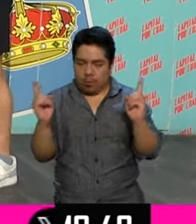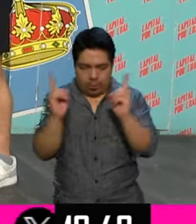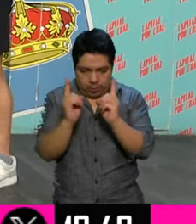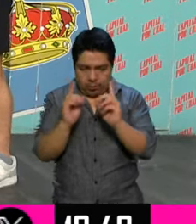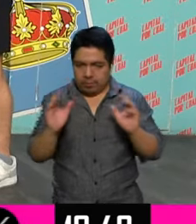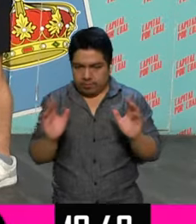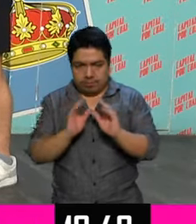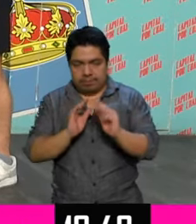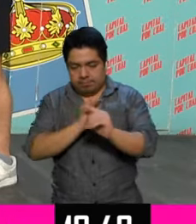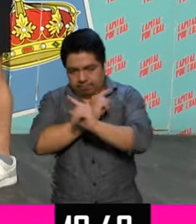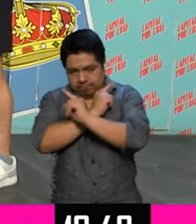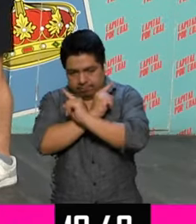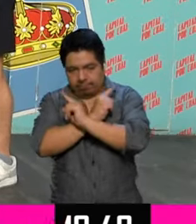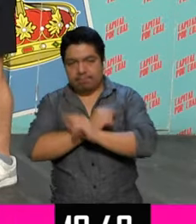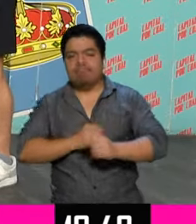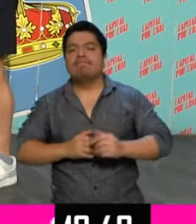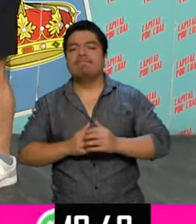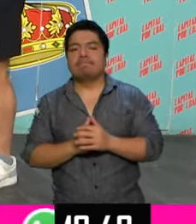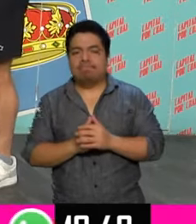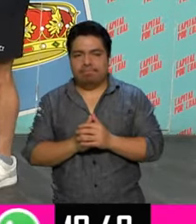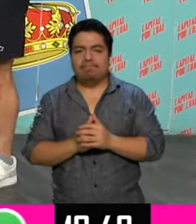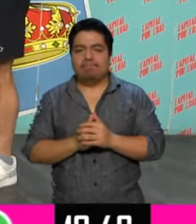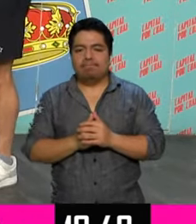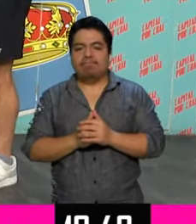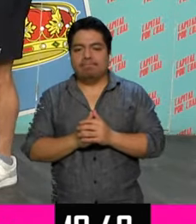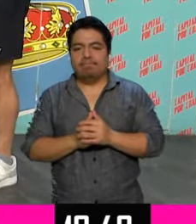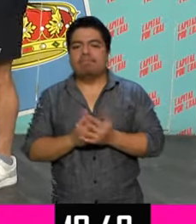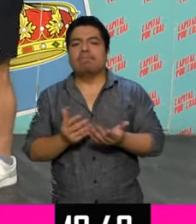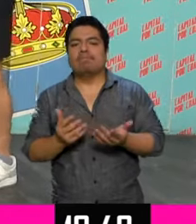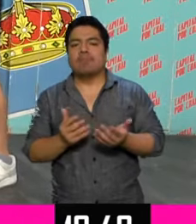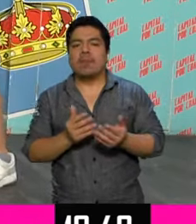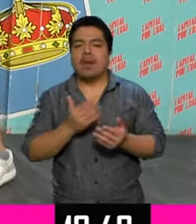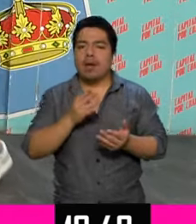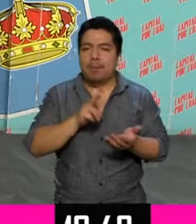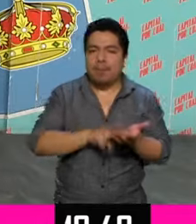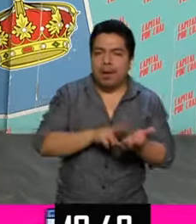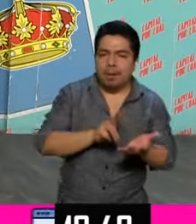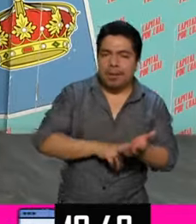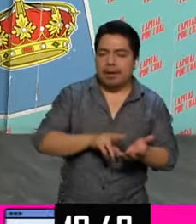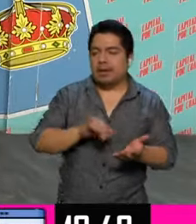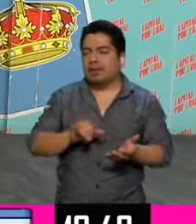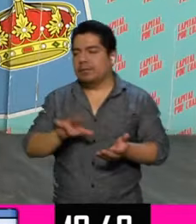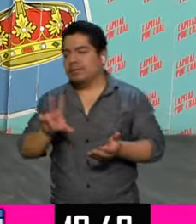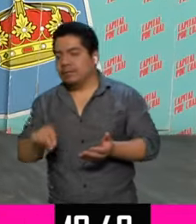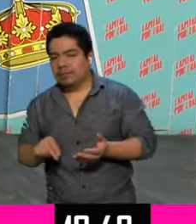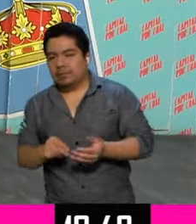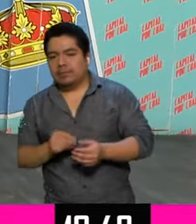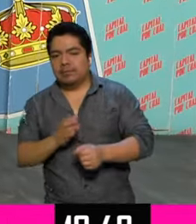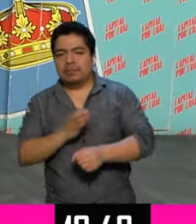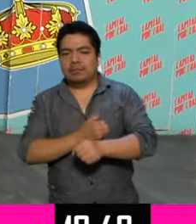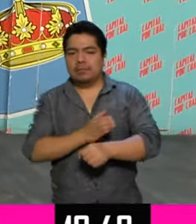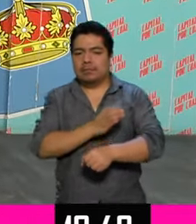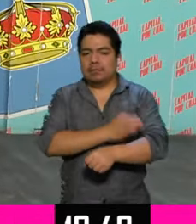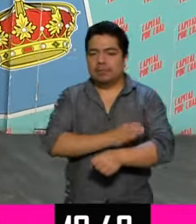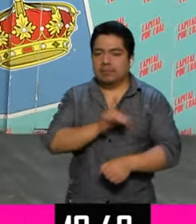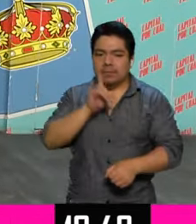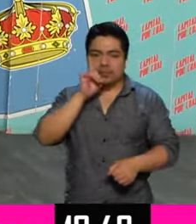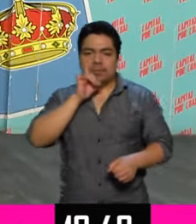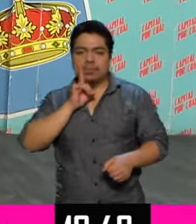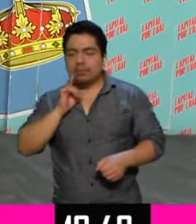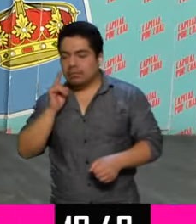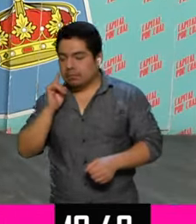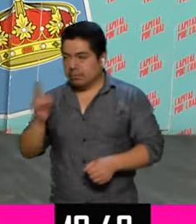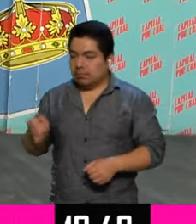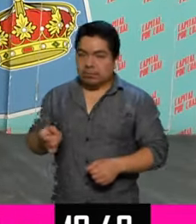aquí mira, no está actuado. Uno a uno. Uno a uno. Oye, ¿qué se vale y qué no se vale? Es la compañera que... Pero si te la abarataste, vale,